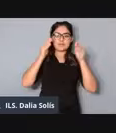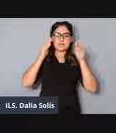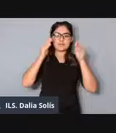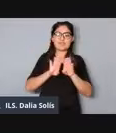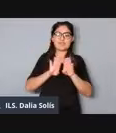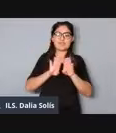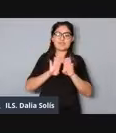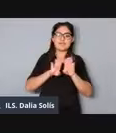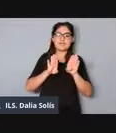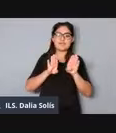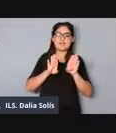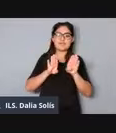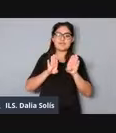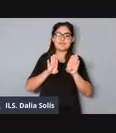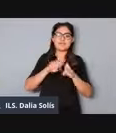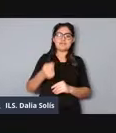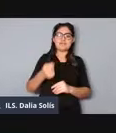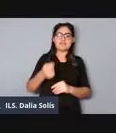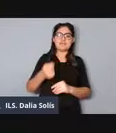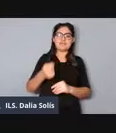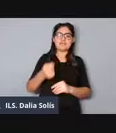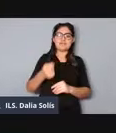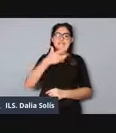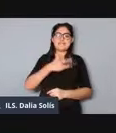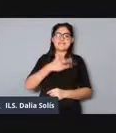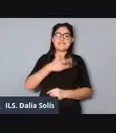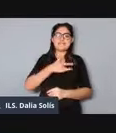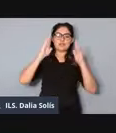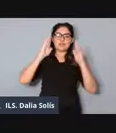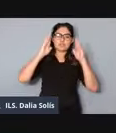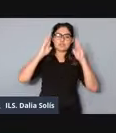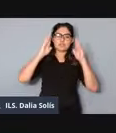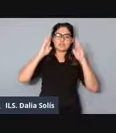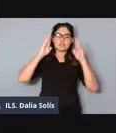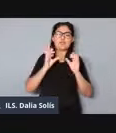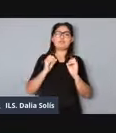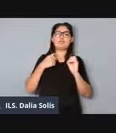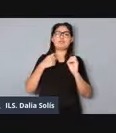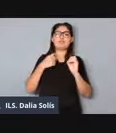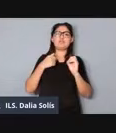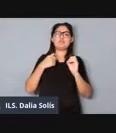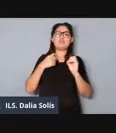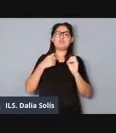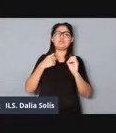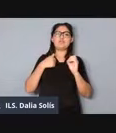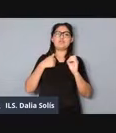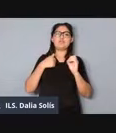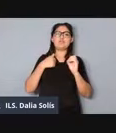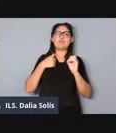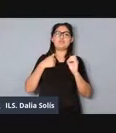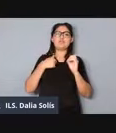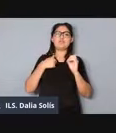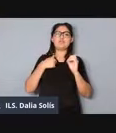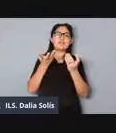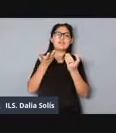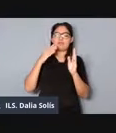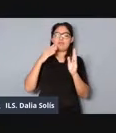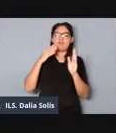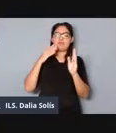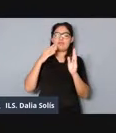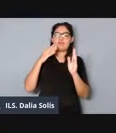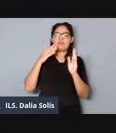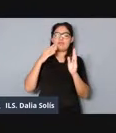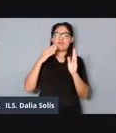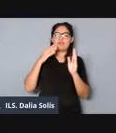que más bien, sí, no nos permite, es una fuga que no nos permite centrarnos en lo que puede ser el